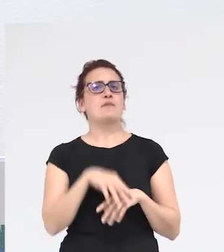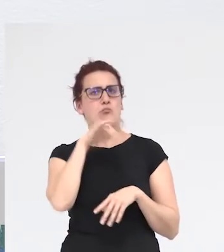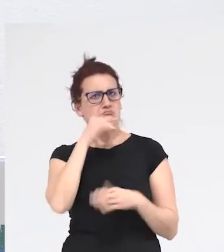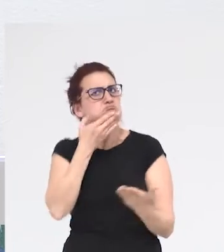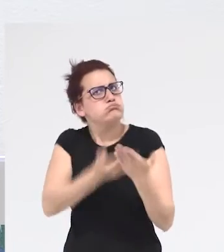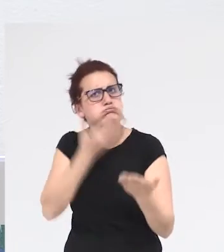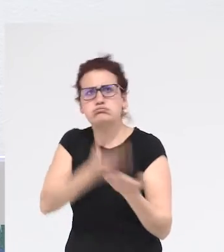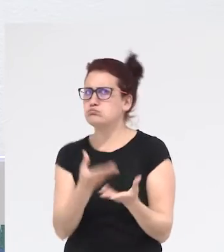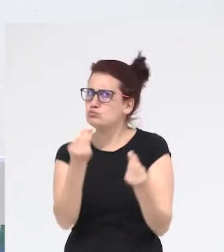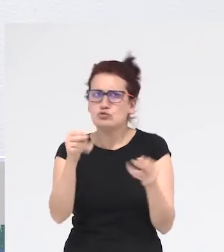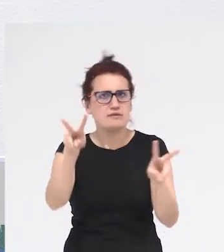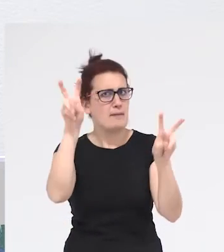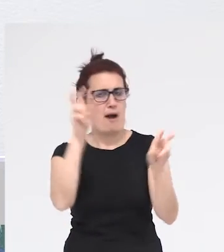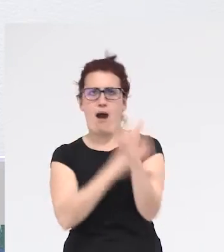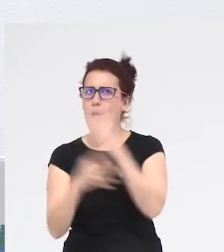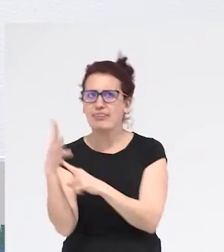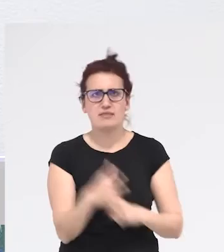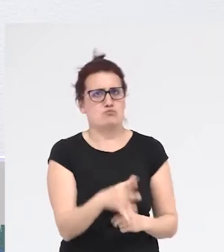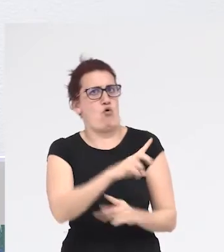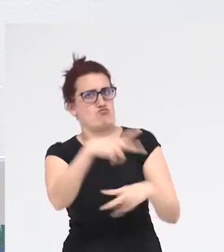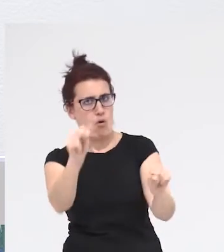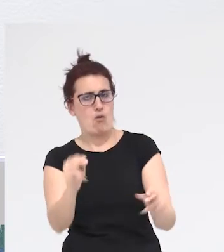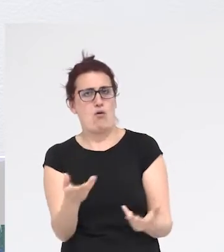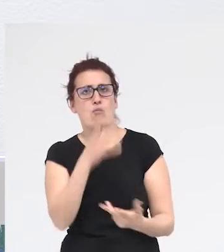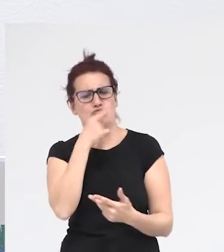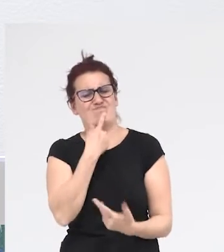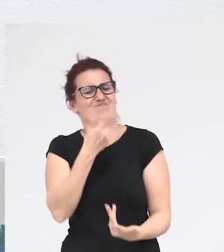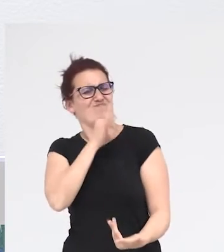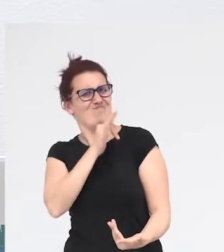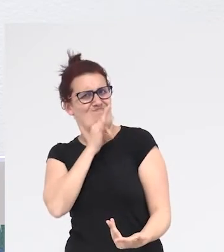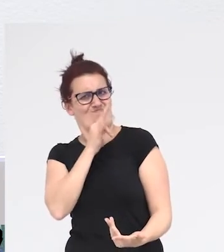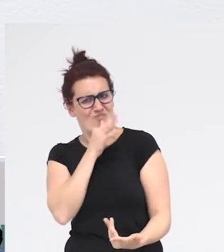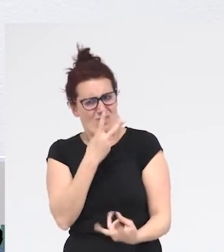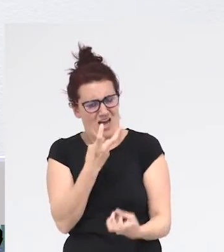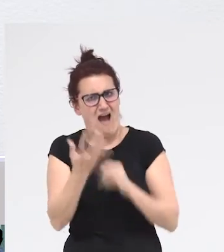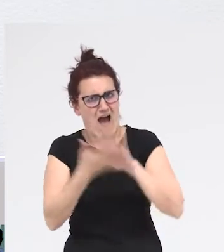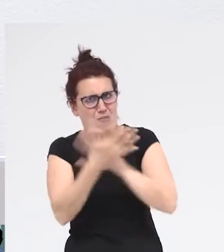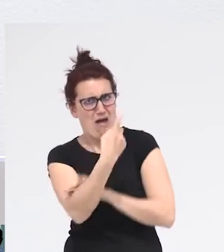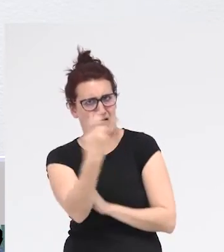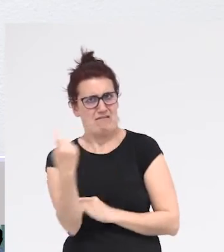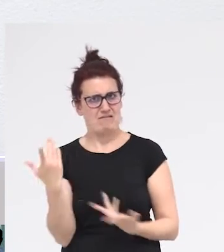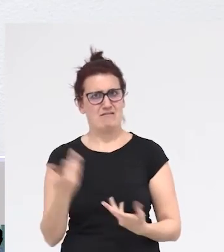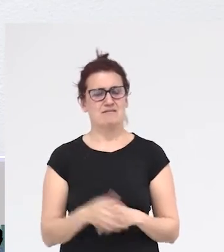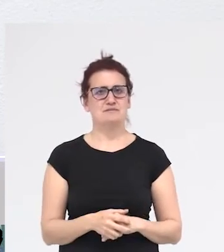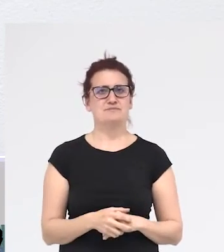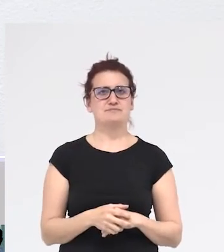reclaman mucho, ¿no? Como algo que siempre una cuenta bastante pendiente. Por eso